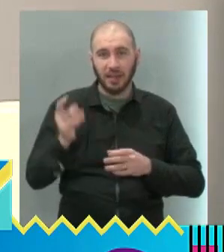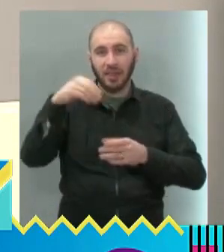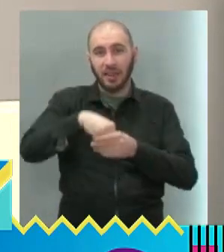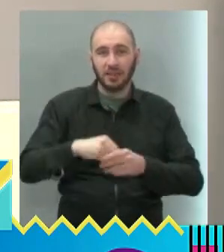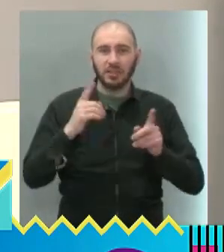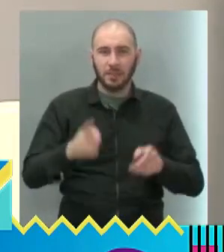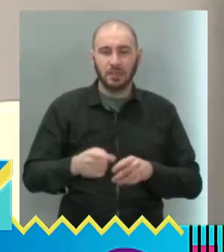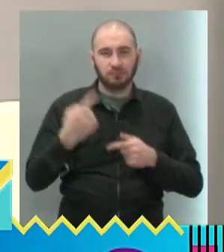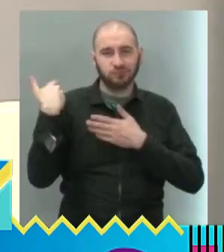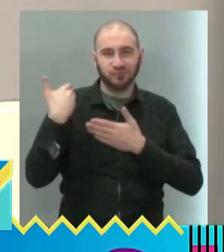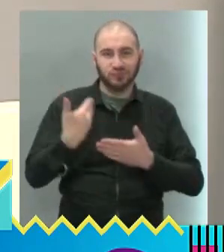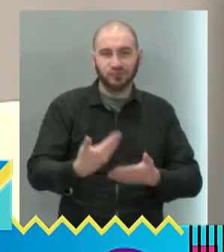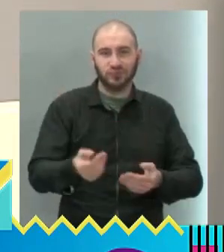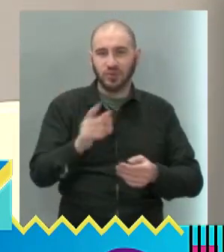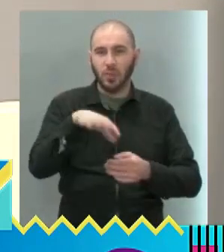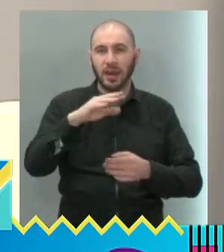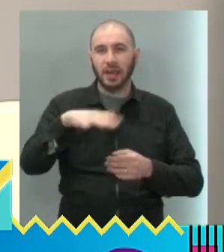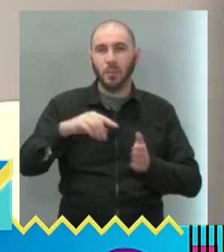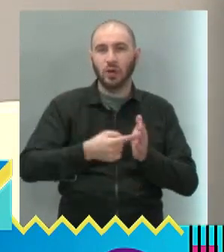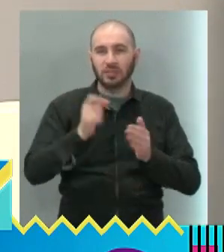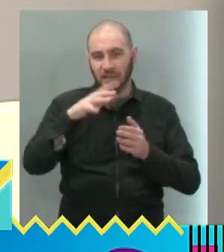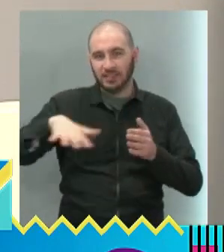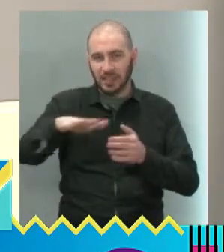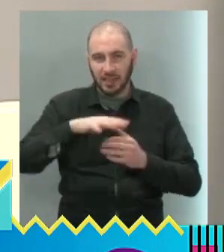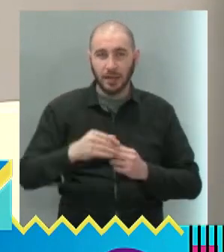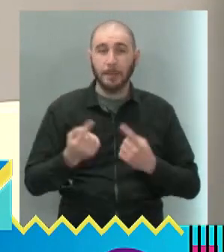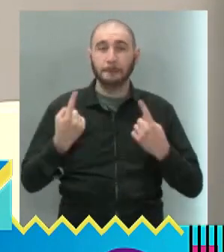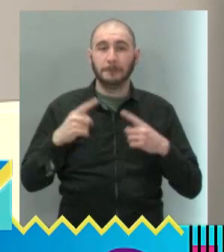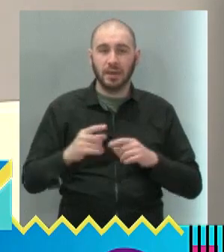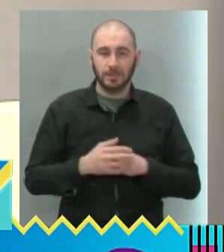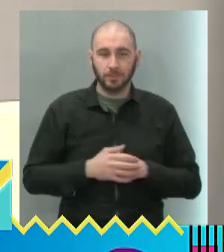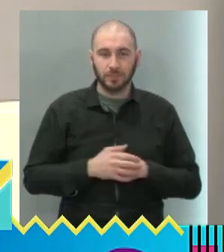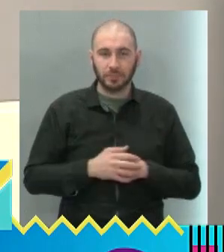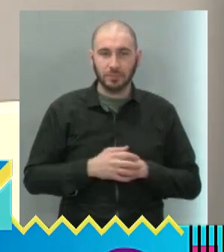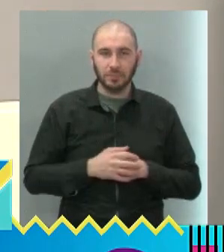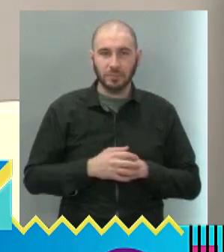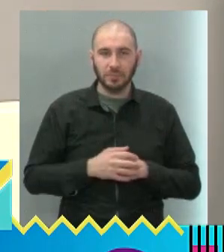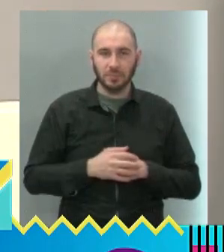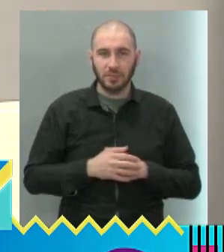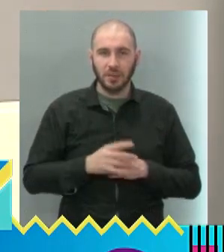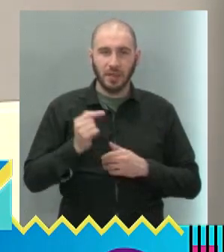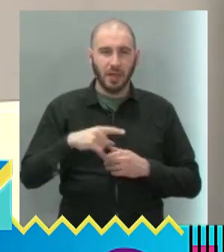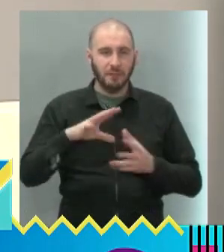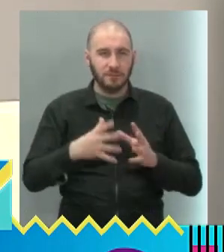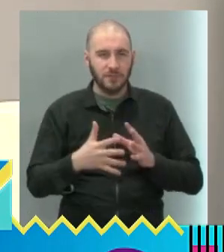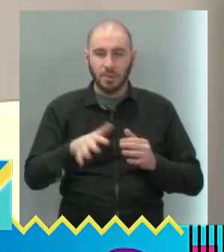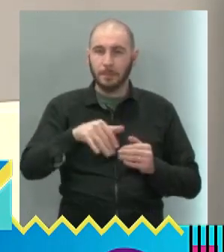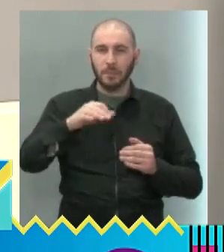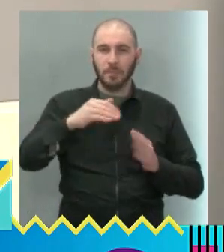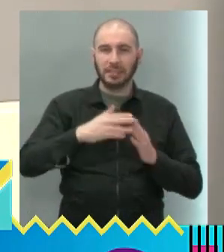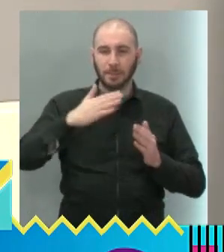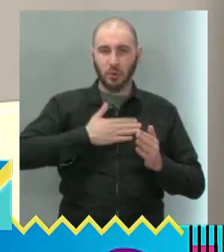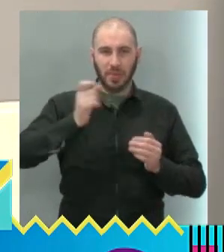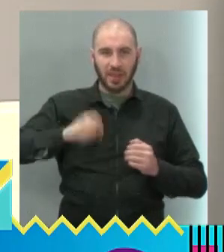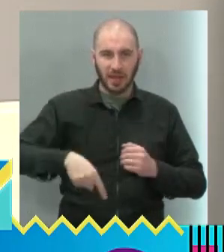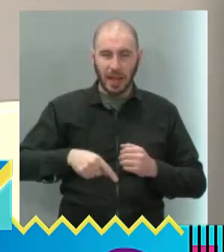lógica de todo lo que está pasando en el Río de la Plata, pero en realidad hay una lógica local que